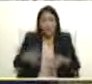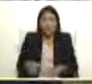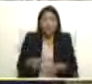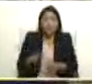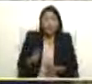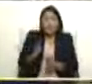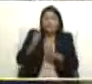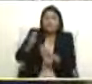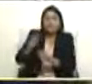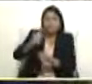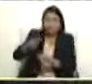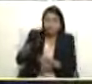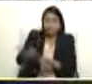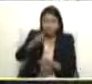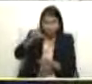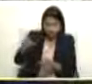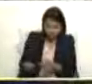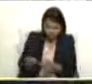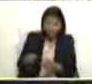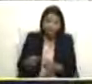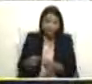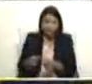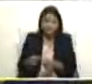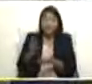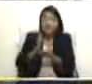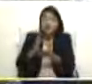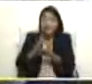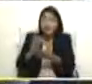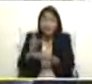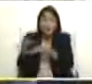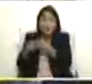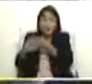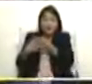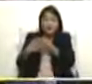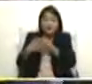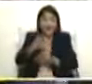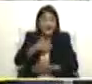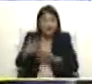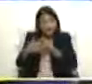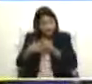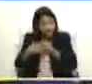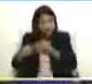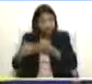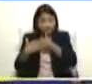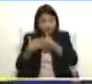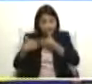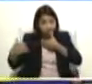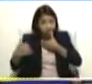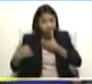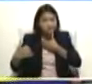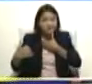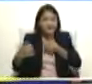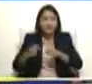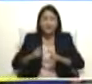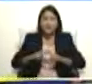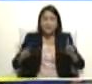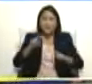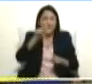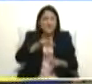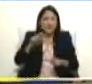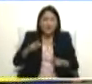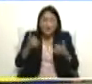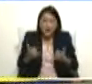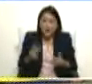territorio que siempre han querido quitarnos, y gracias a la voluntad absoluta del pueblo venezolano,